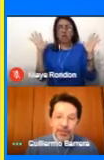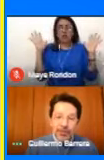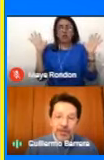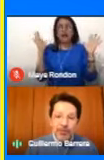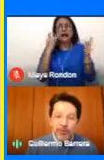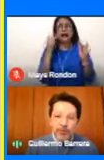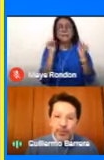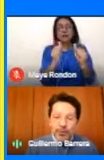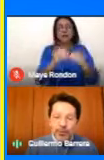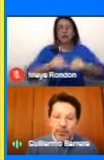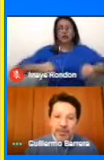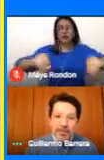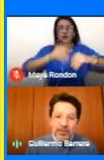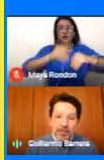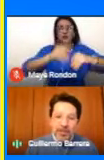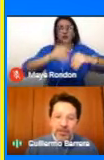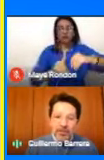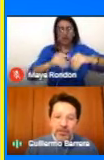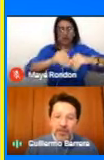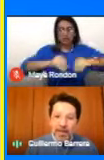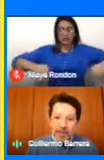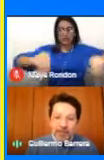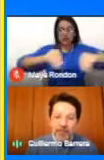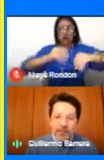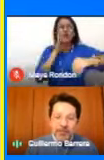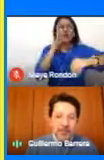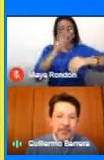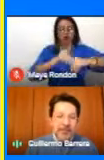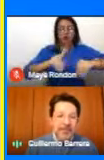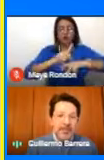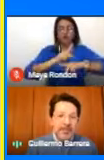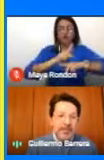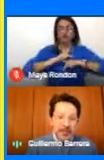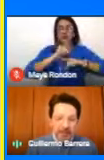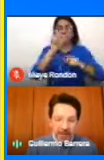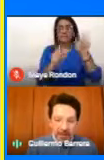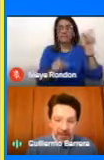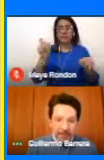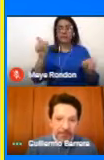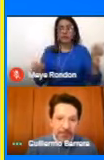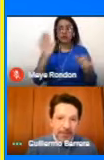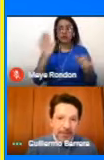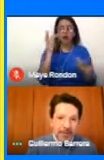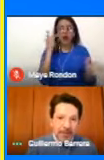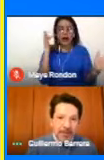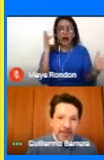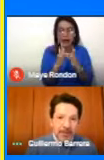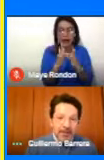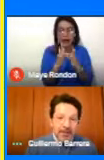decisión sobre el futuro de sus territorios a las mismas poblaciones que se desarrollan en él.